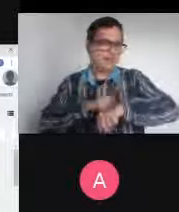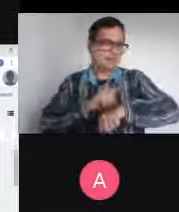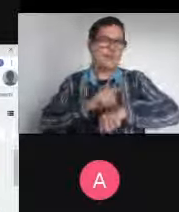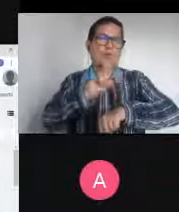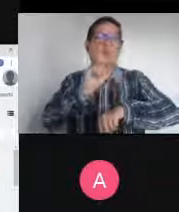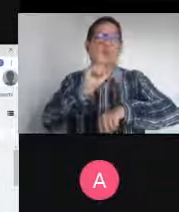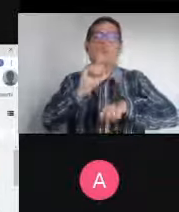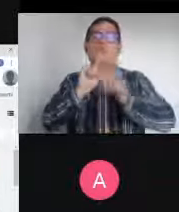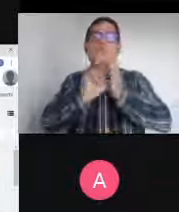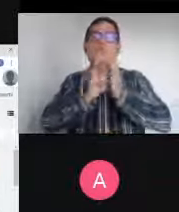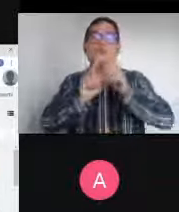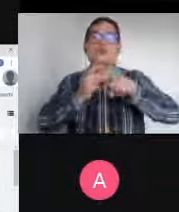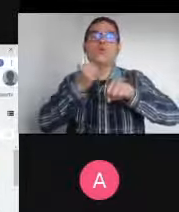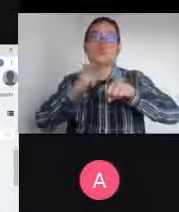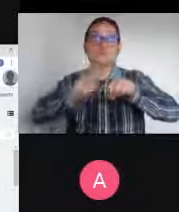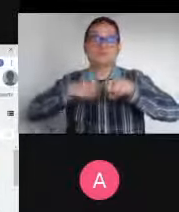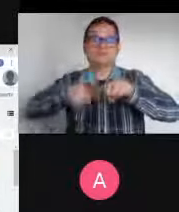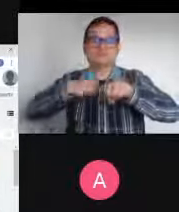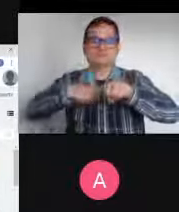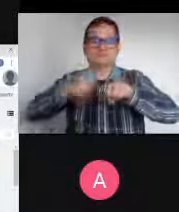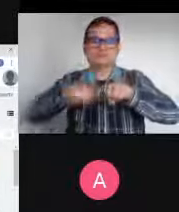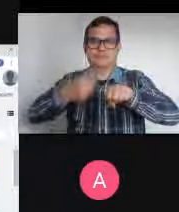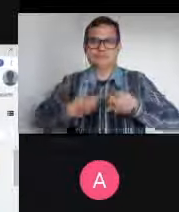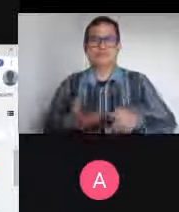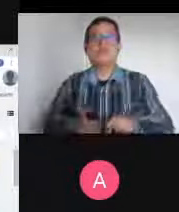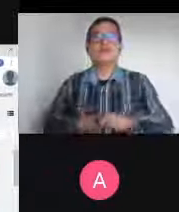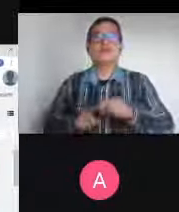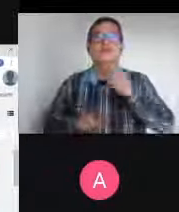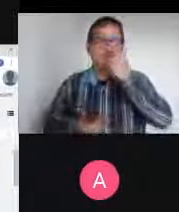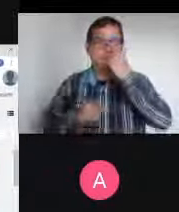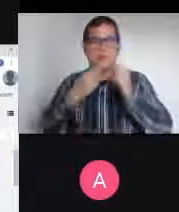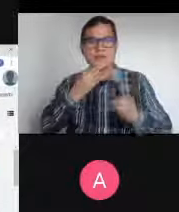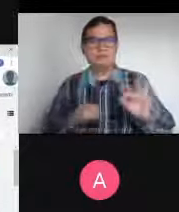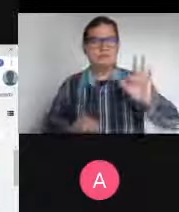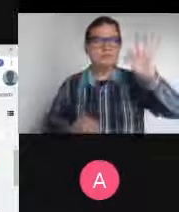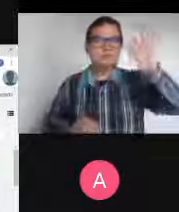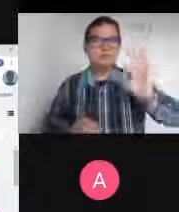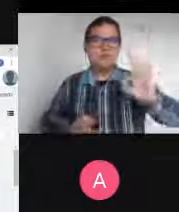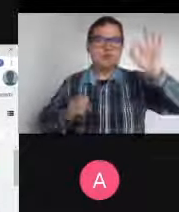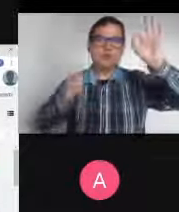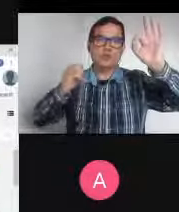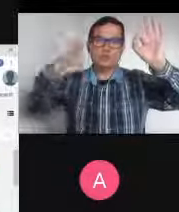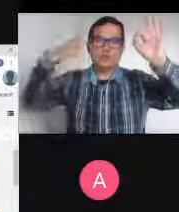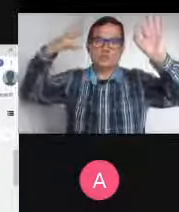barra deslizante. Entonces, si yo aumento la cantidad de luz, ¿qué pasó ahí?